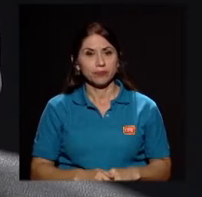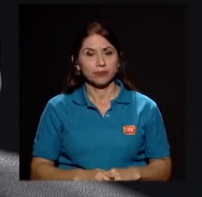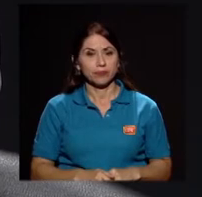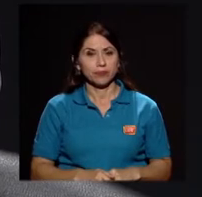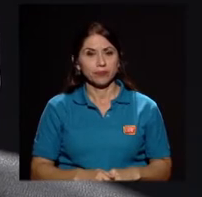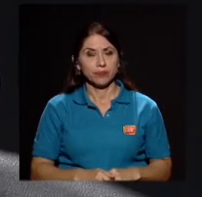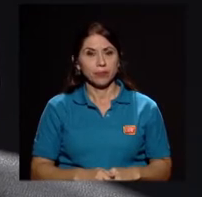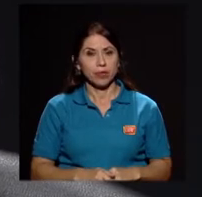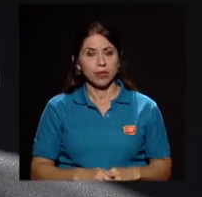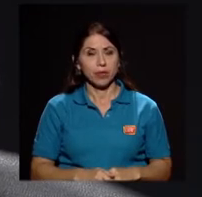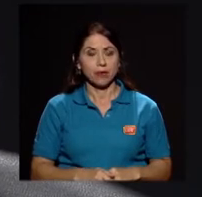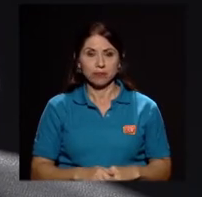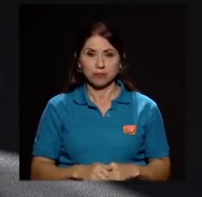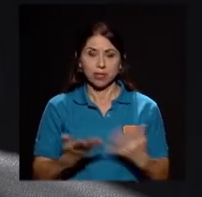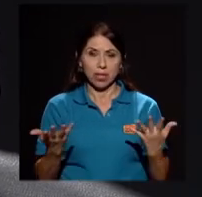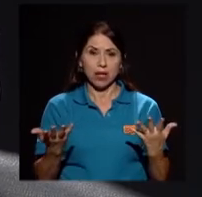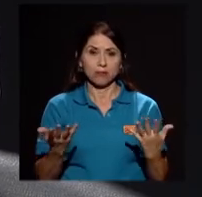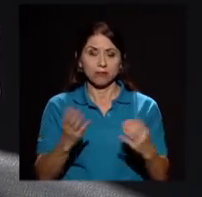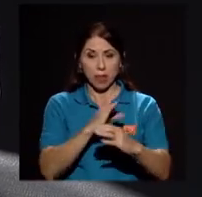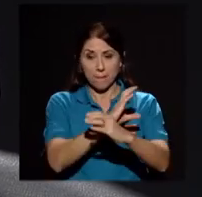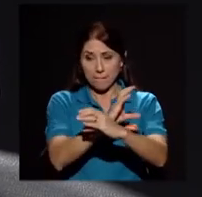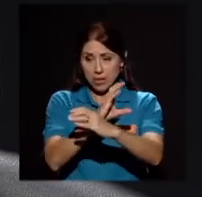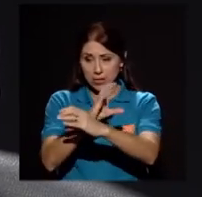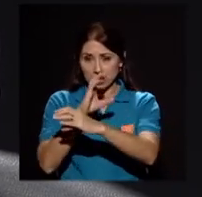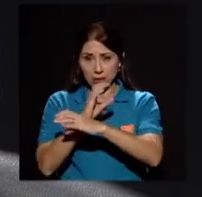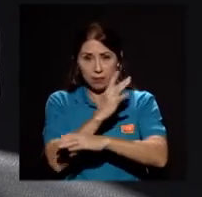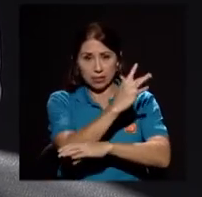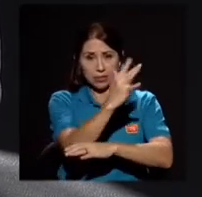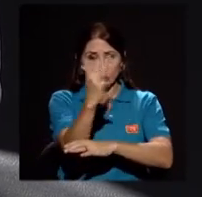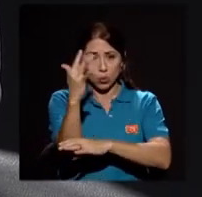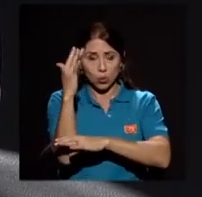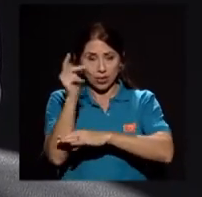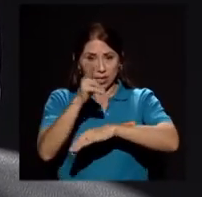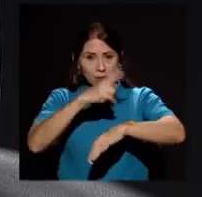la preservación del medio ambiente